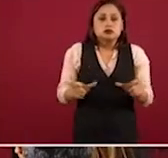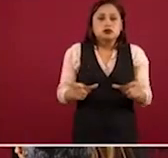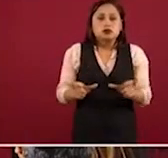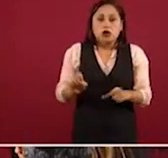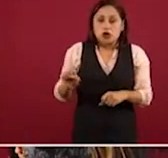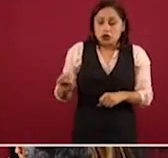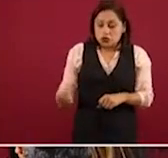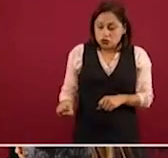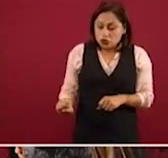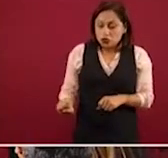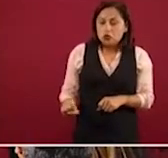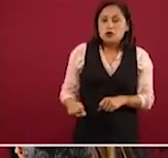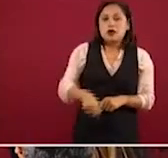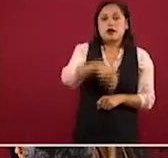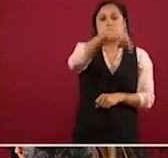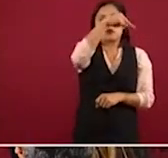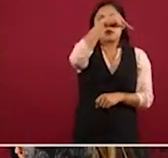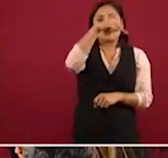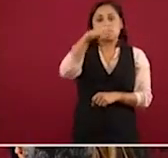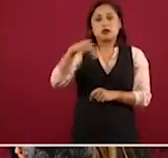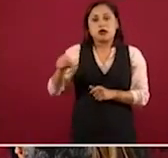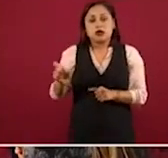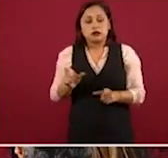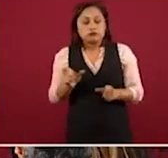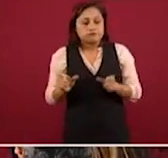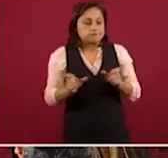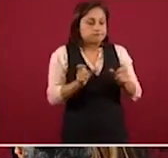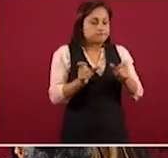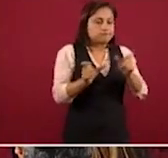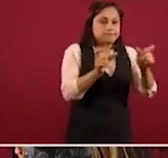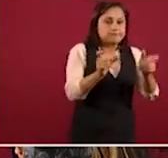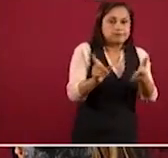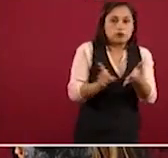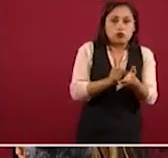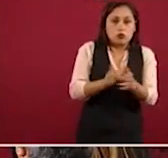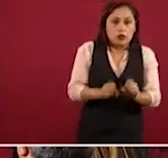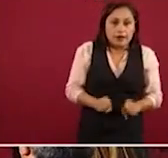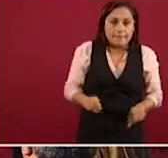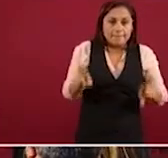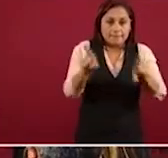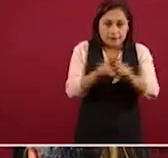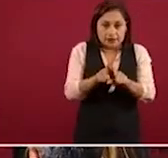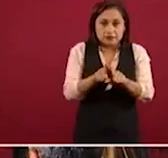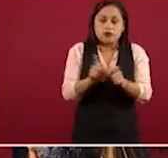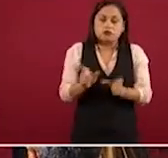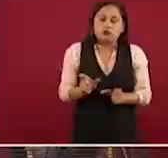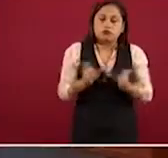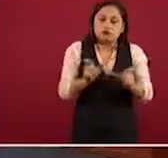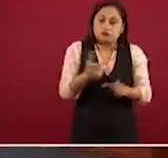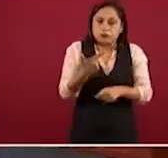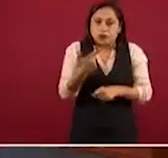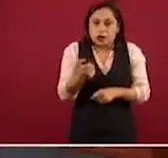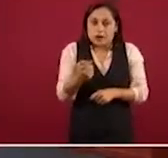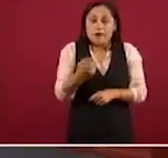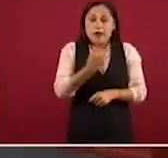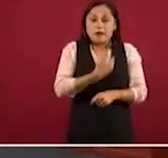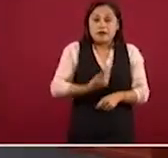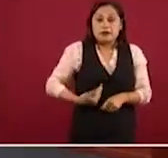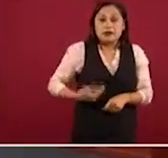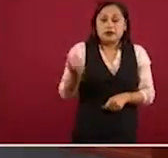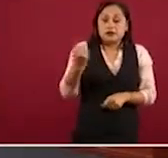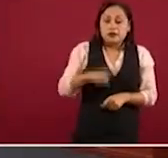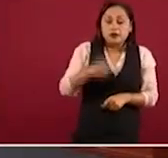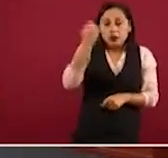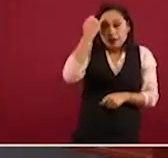norte, en donde buscábamos el aseguramiento de drogas. El señor presidente nos instruyó a cambiarlo, y tenemos algunos de